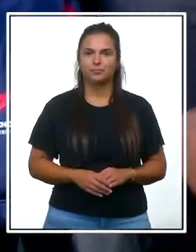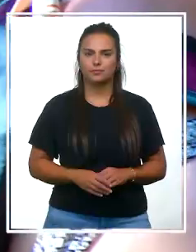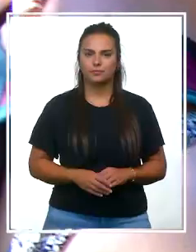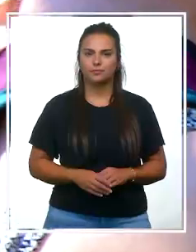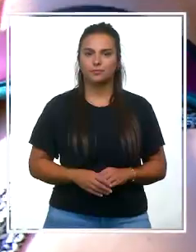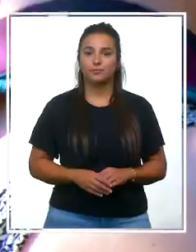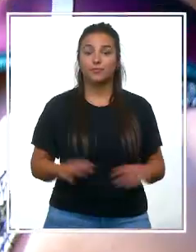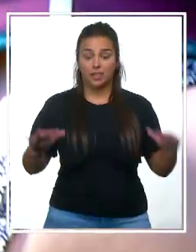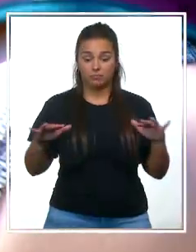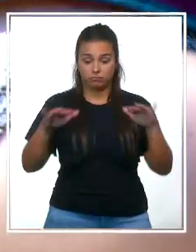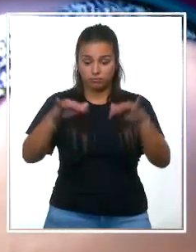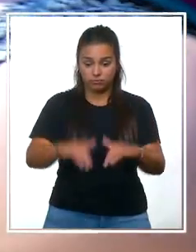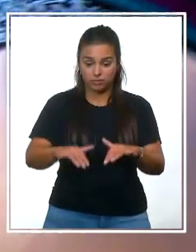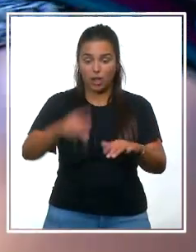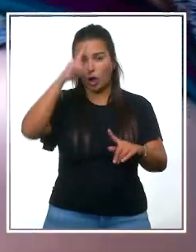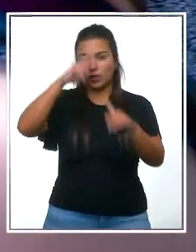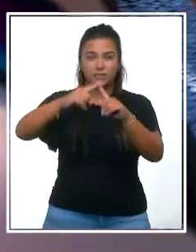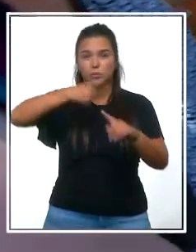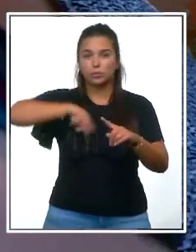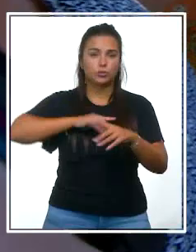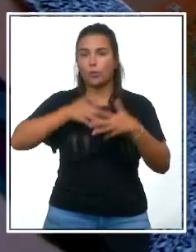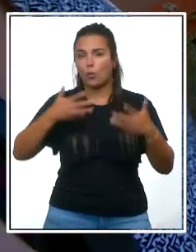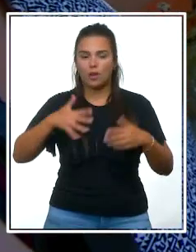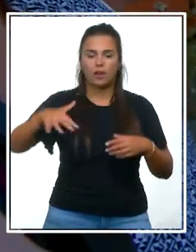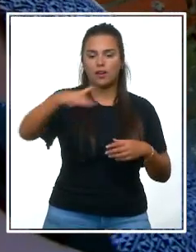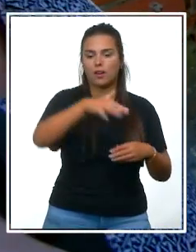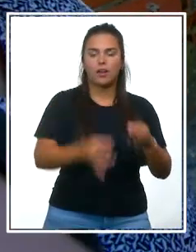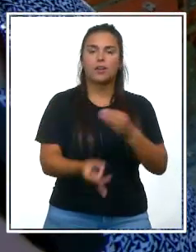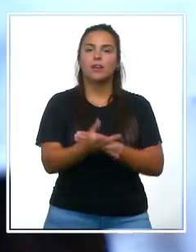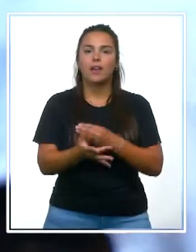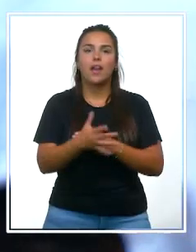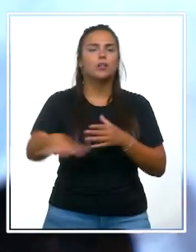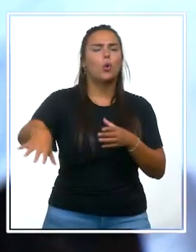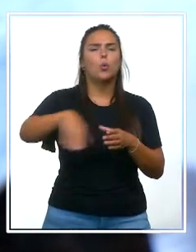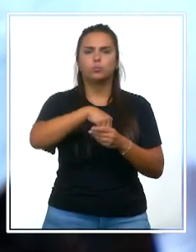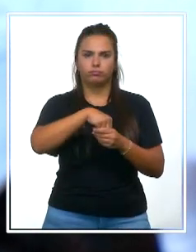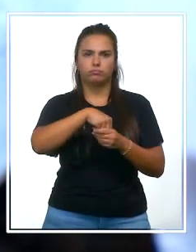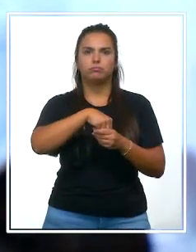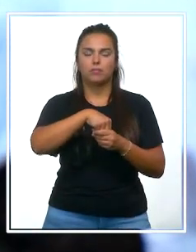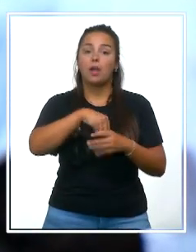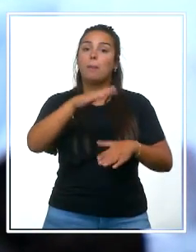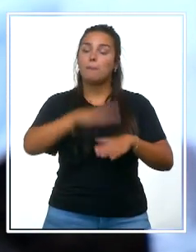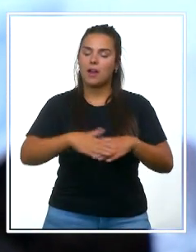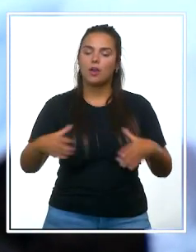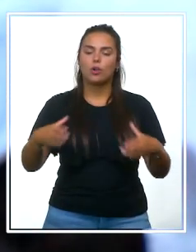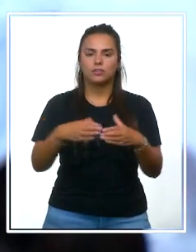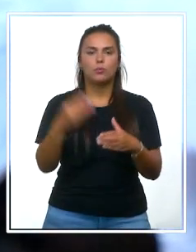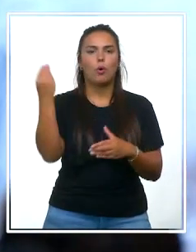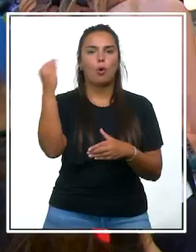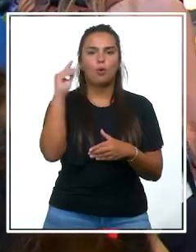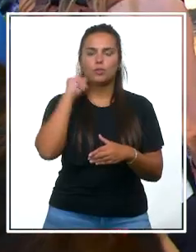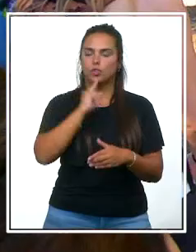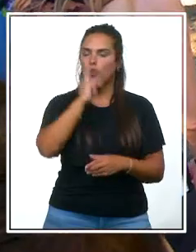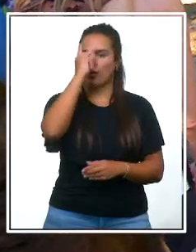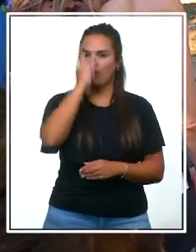Con este encuentro lo que perseguimos es crear un espacio totalmente inclusivo para el colectivo de jóvenes